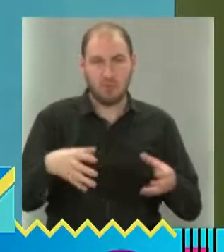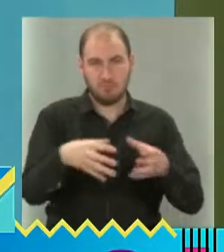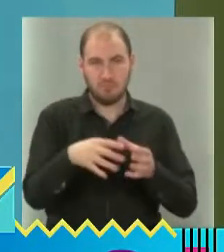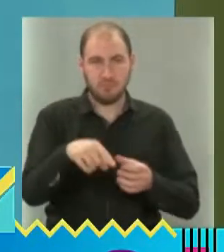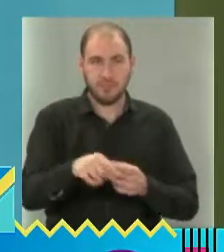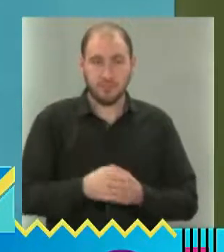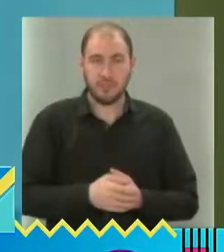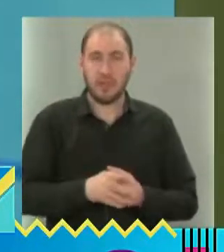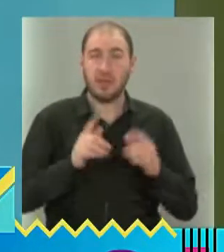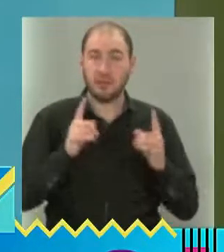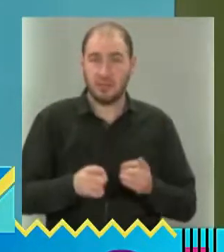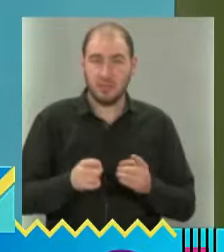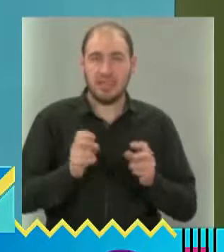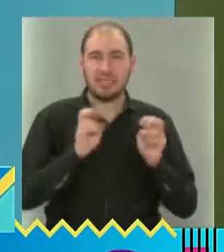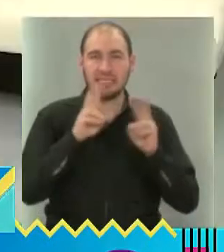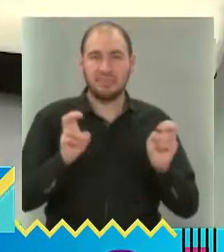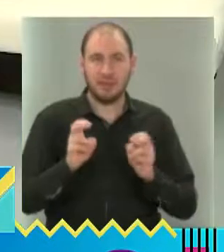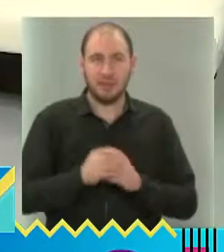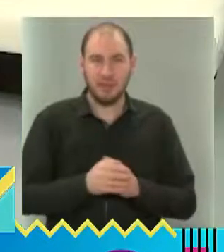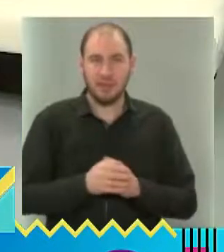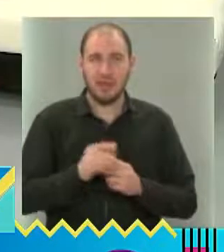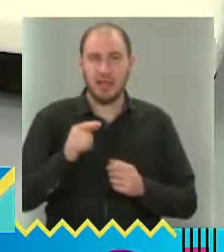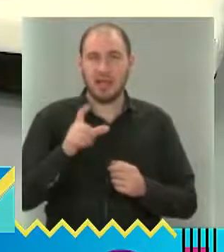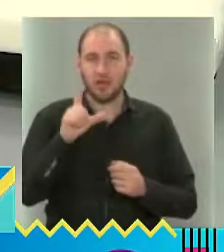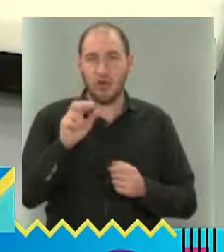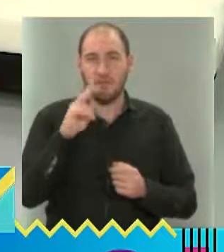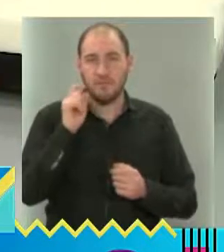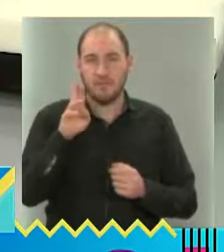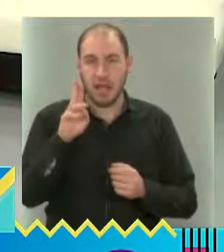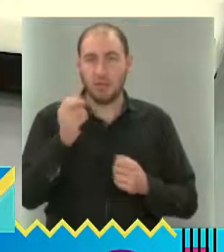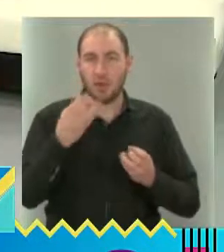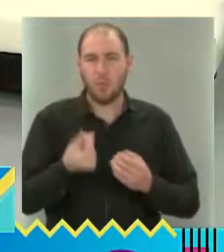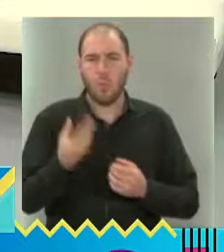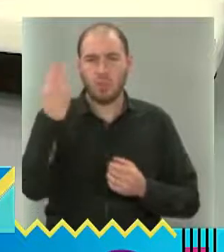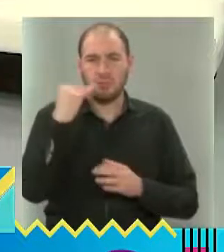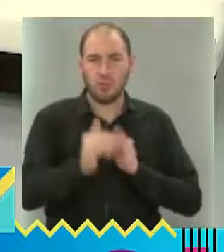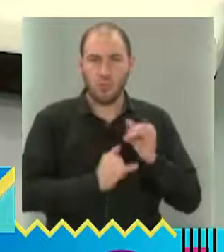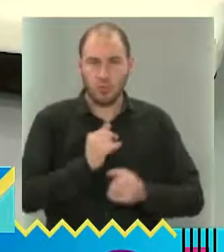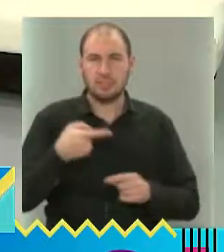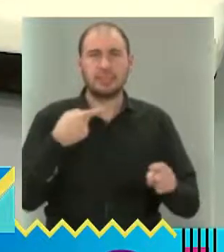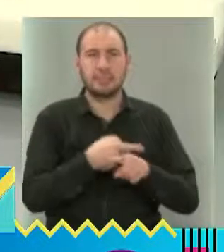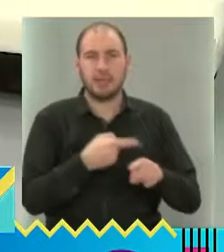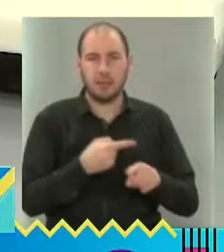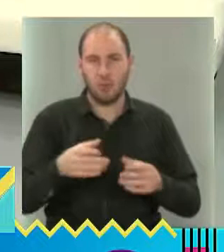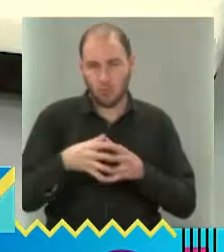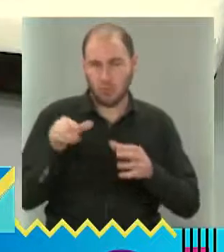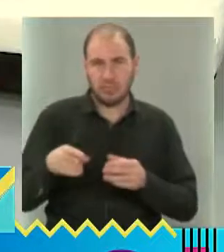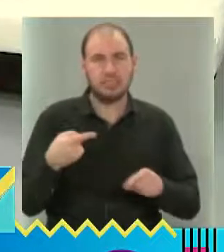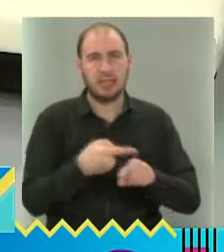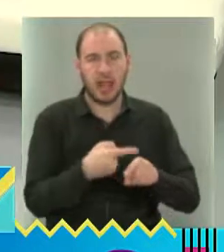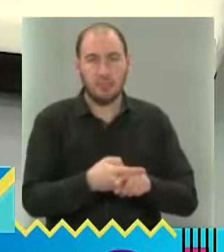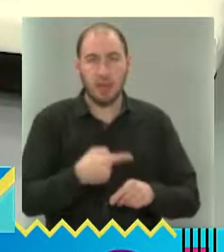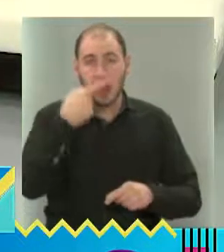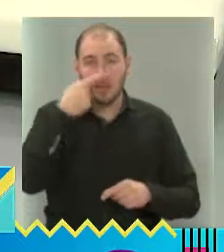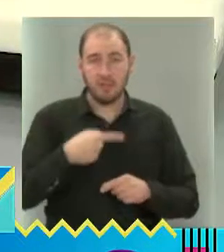sector. Y en algún punto retomar el tema que tiene que ver con la COVIAR, porque muchas veces se habló y se reclamó por parte de este sector que